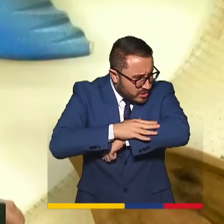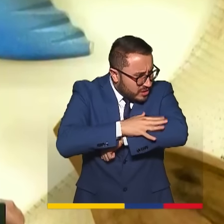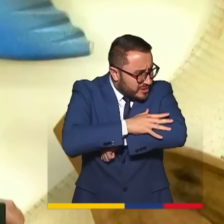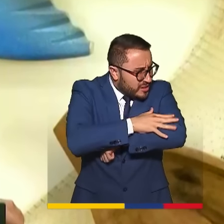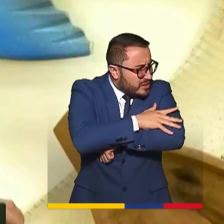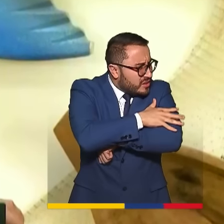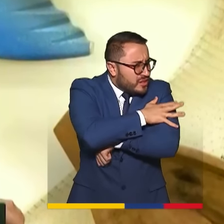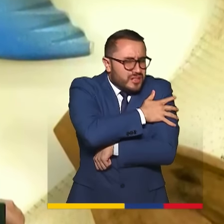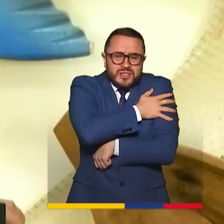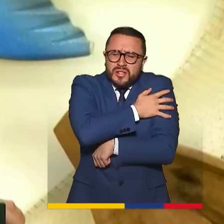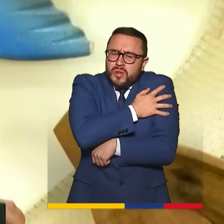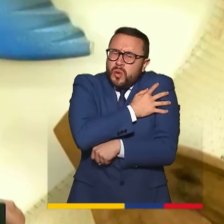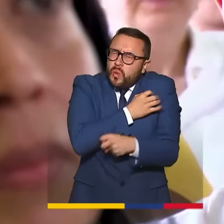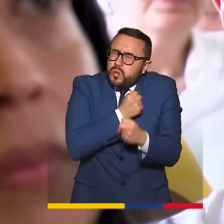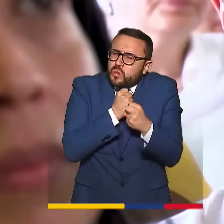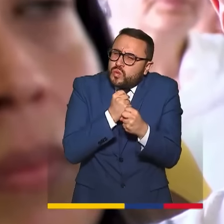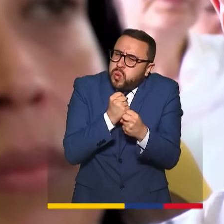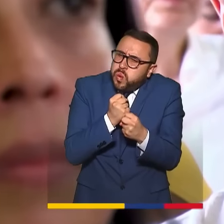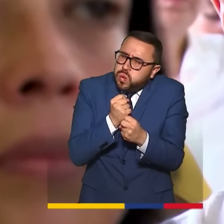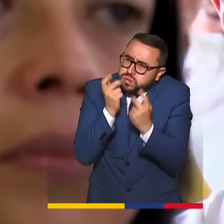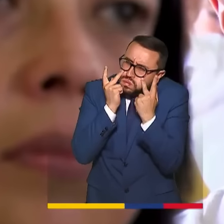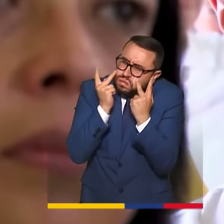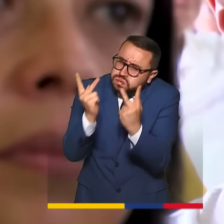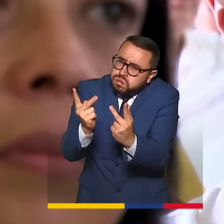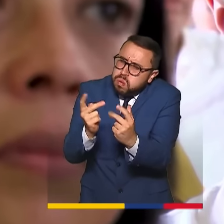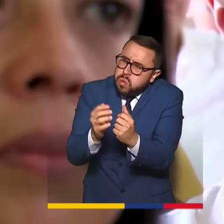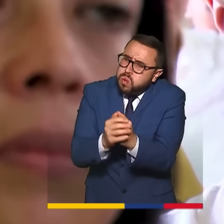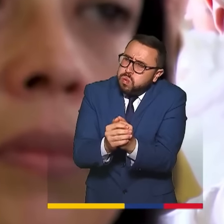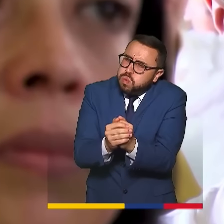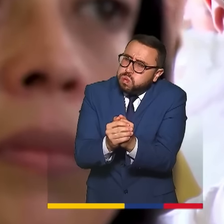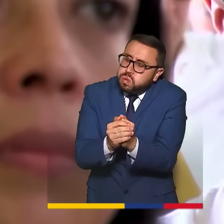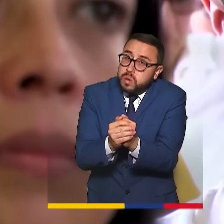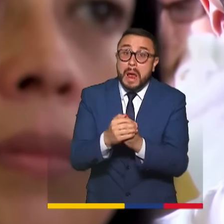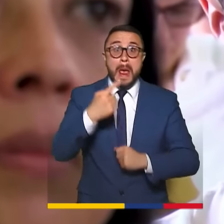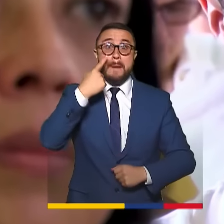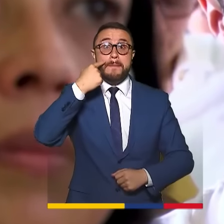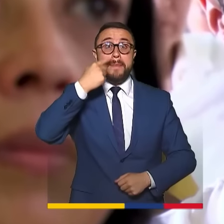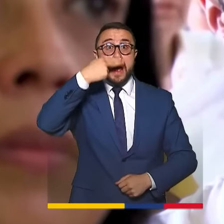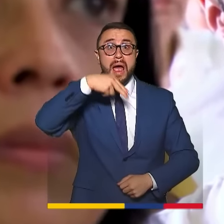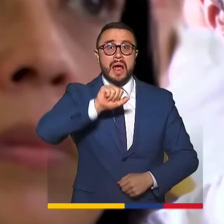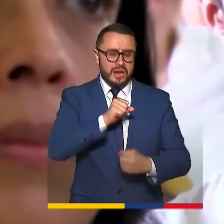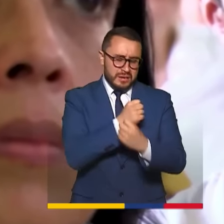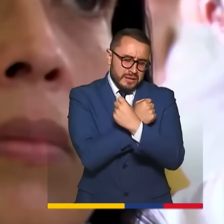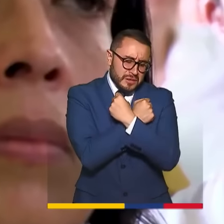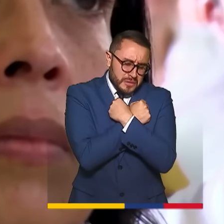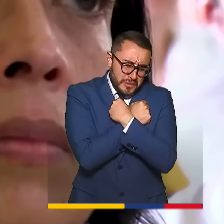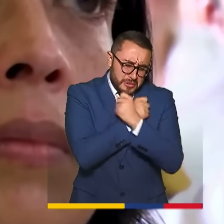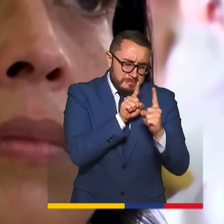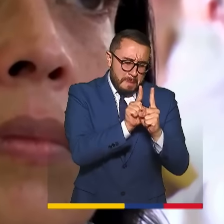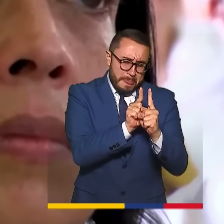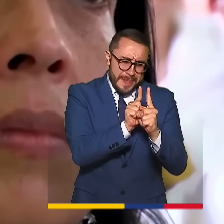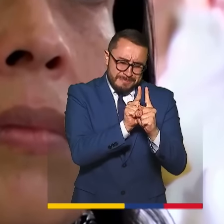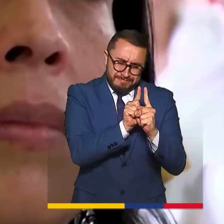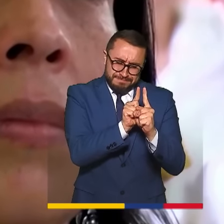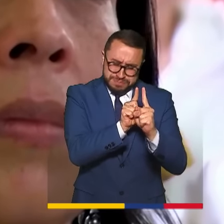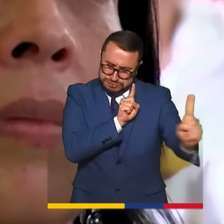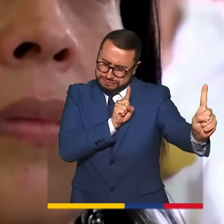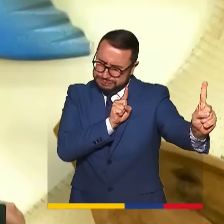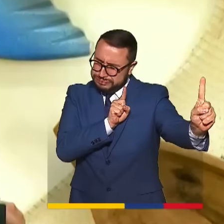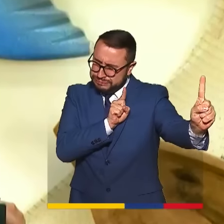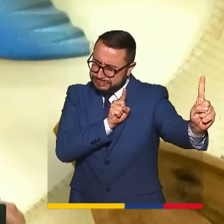despedida del amor necesaria para proteger, para hacer volar,